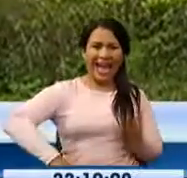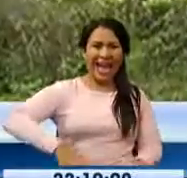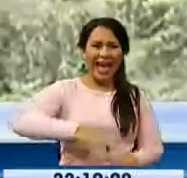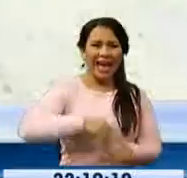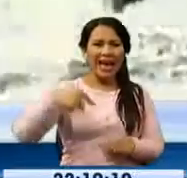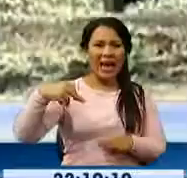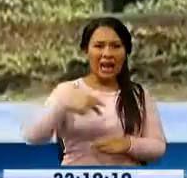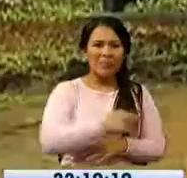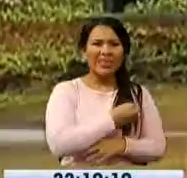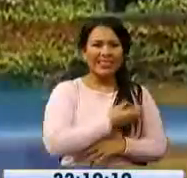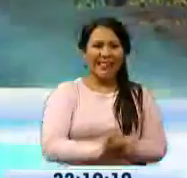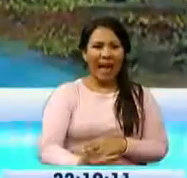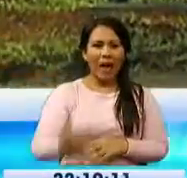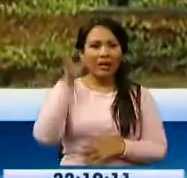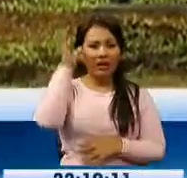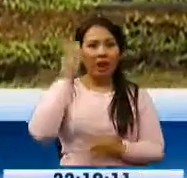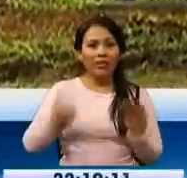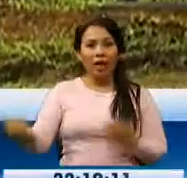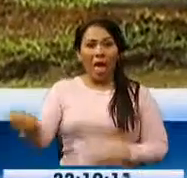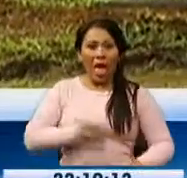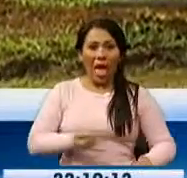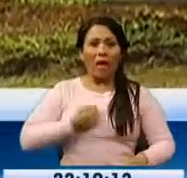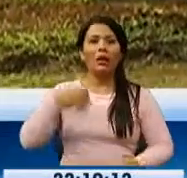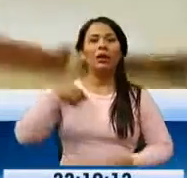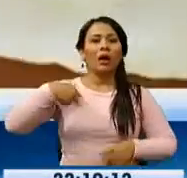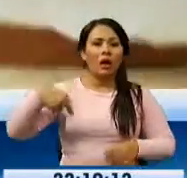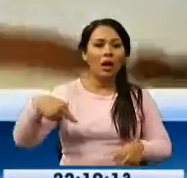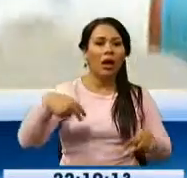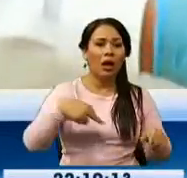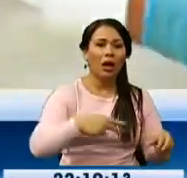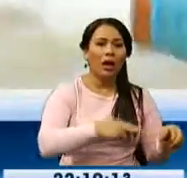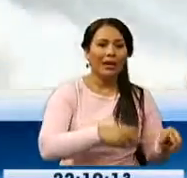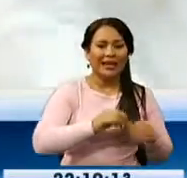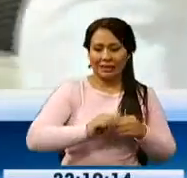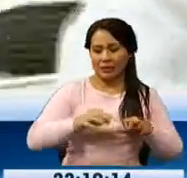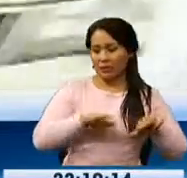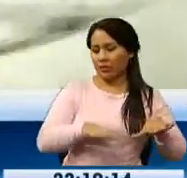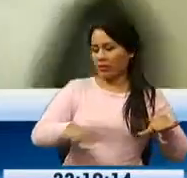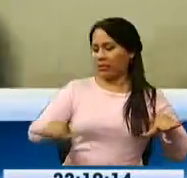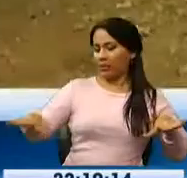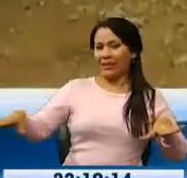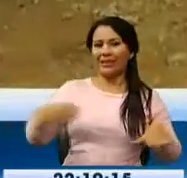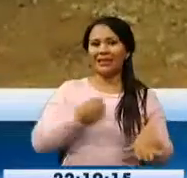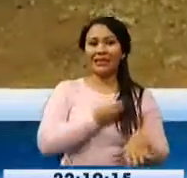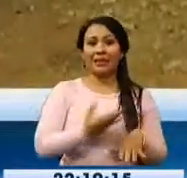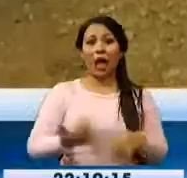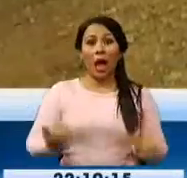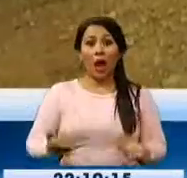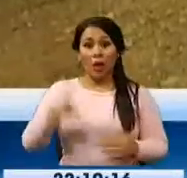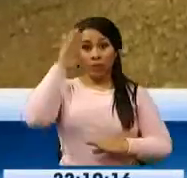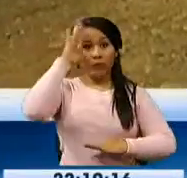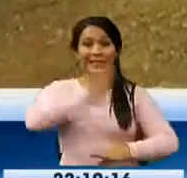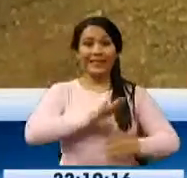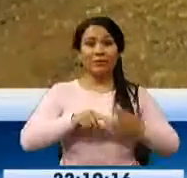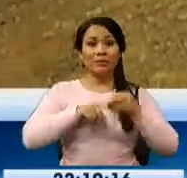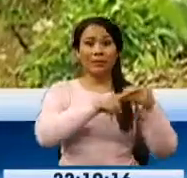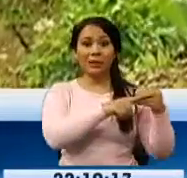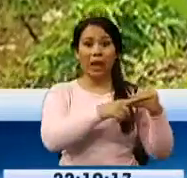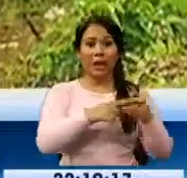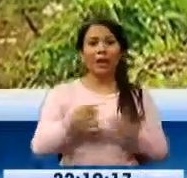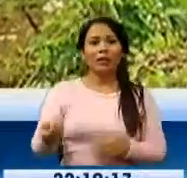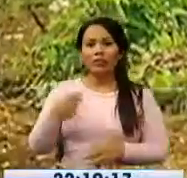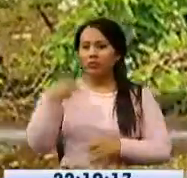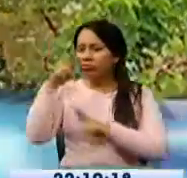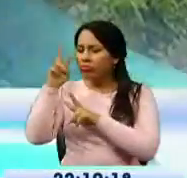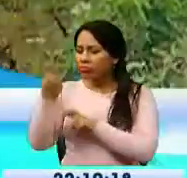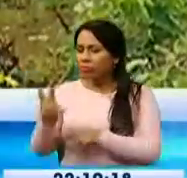en el camino. Hasta el punto, agentes de criminalística llegaron para comenzar con las indagaciones. Lo que llama la atención es que se encontraron indicios de